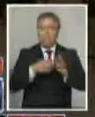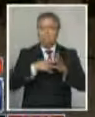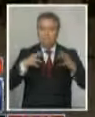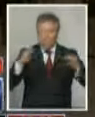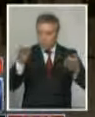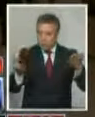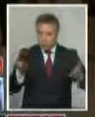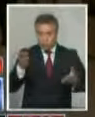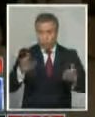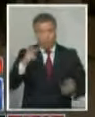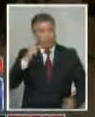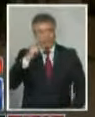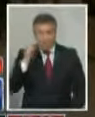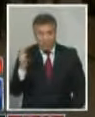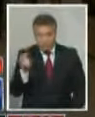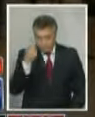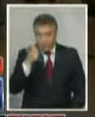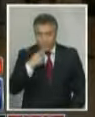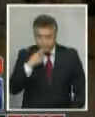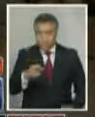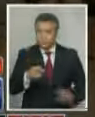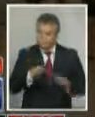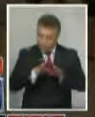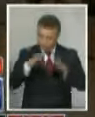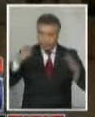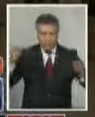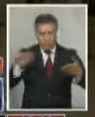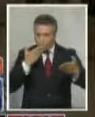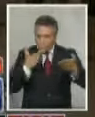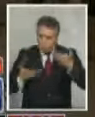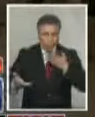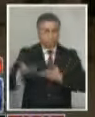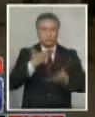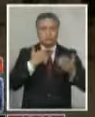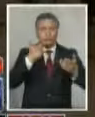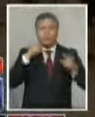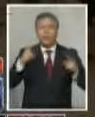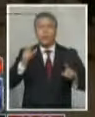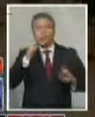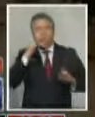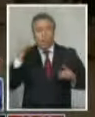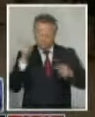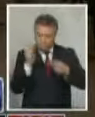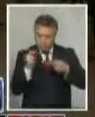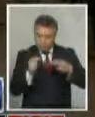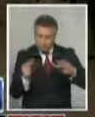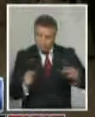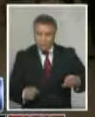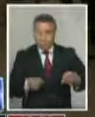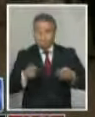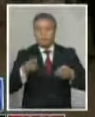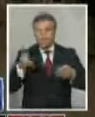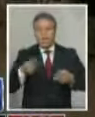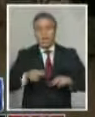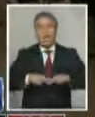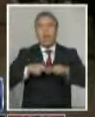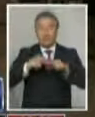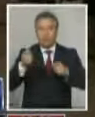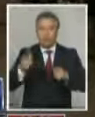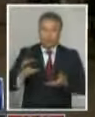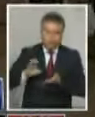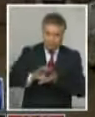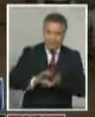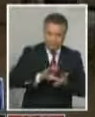desde el día 1 dijimos que estábamos abiertos a una discusión en torno a lo que eran los instrumentos que habíamos considerado para fomentar el ahorro y la inversión. Y dentro de ese marco, en